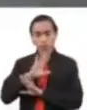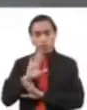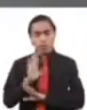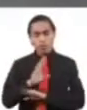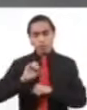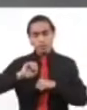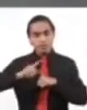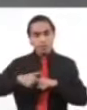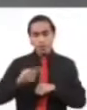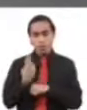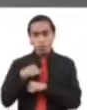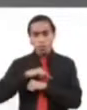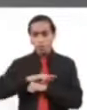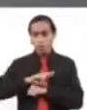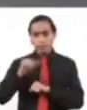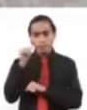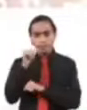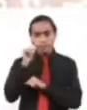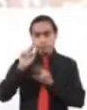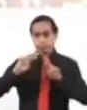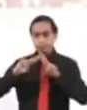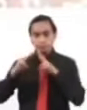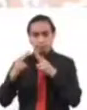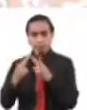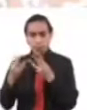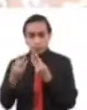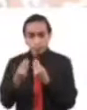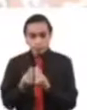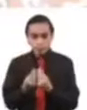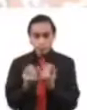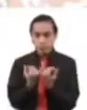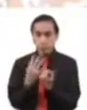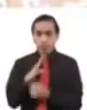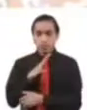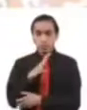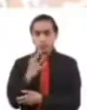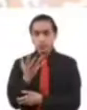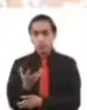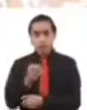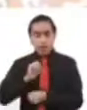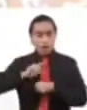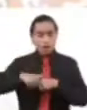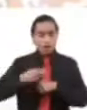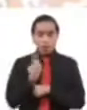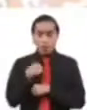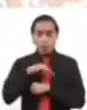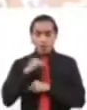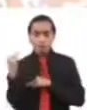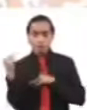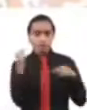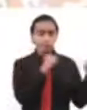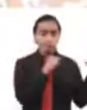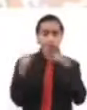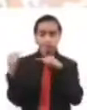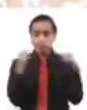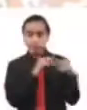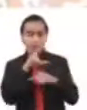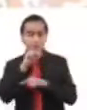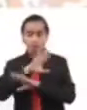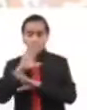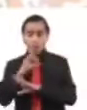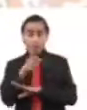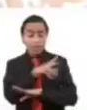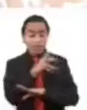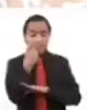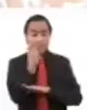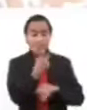poner la unidad siempre por encima de todo que no que no generemos una disputa en interior eso es lo que busca la oposición